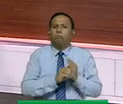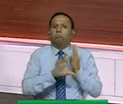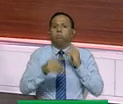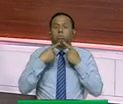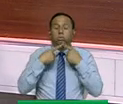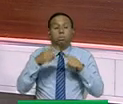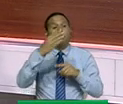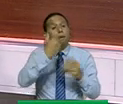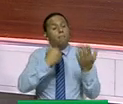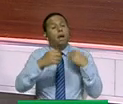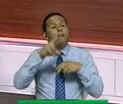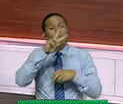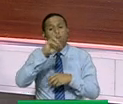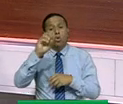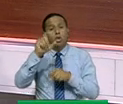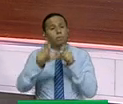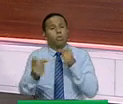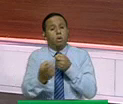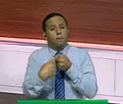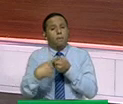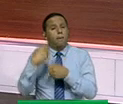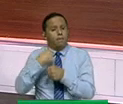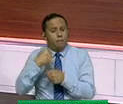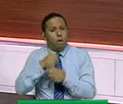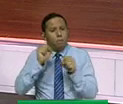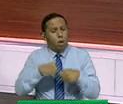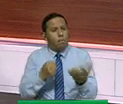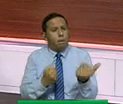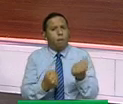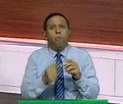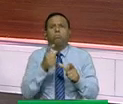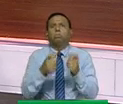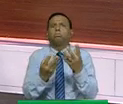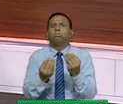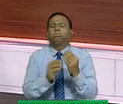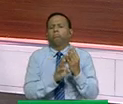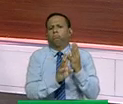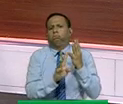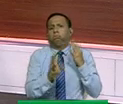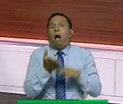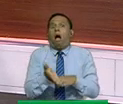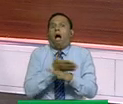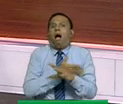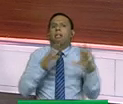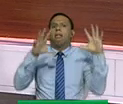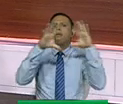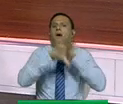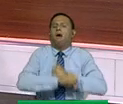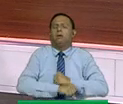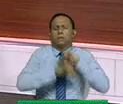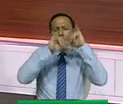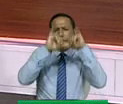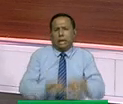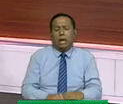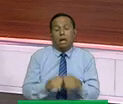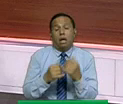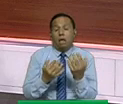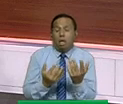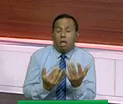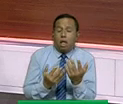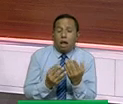de empleo. Muchos ciudadanos incluso pasaron la noche en el espacio público para poder entregar su